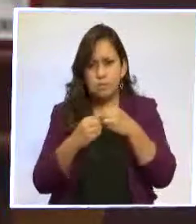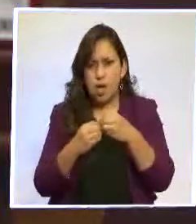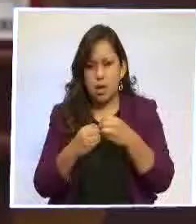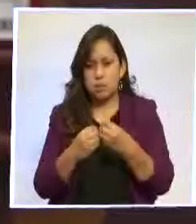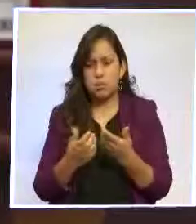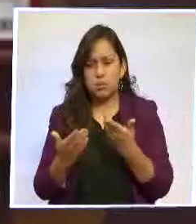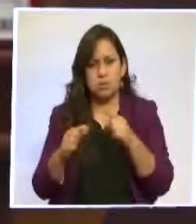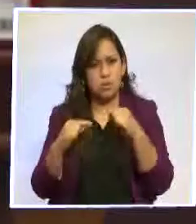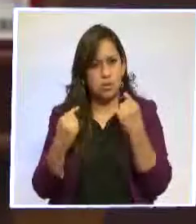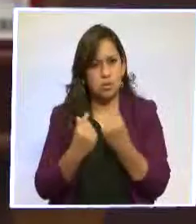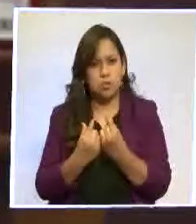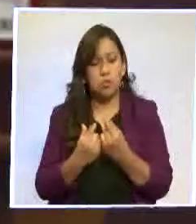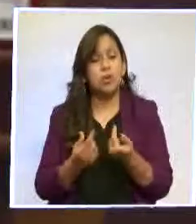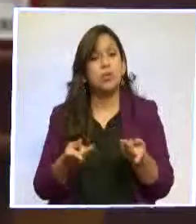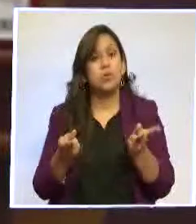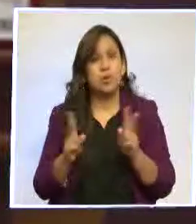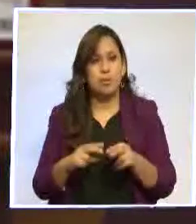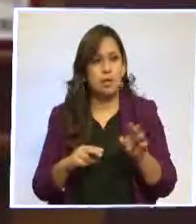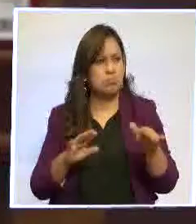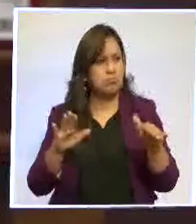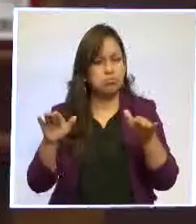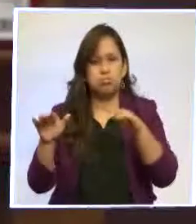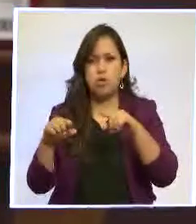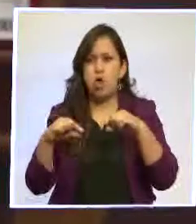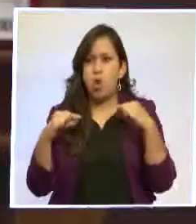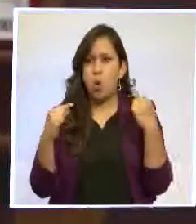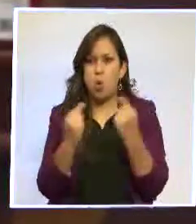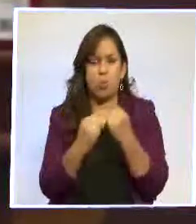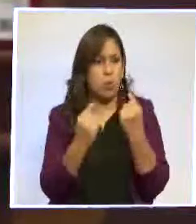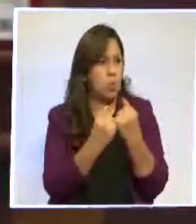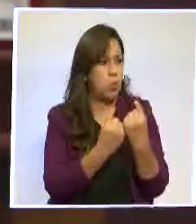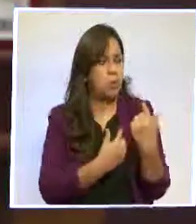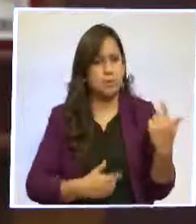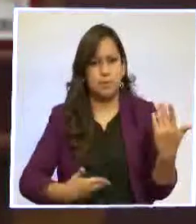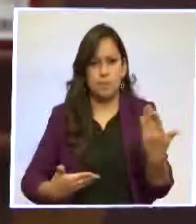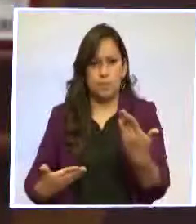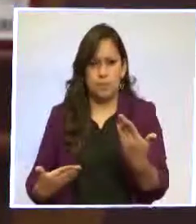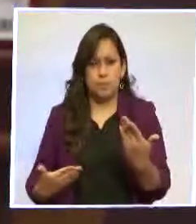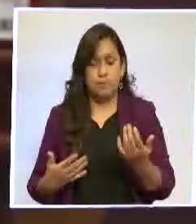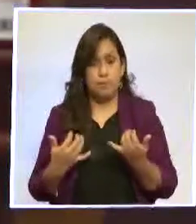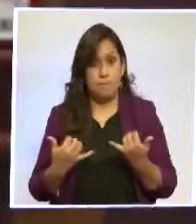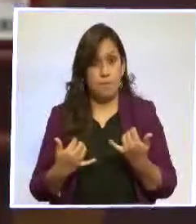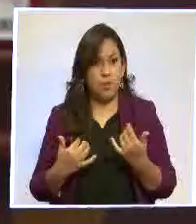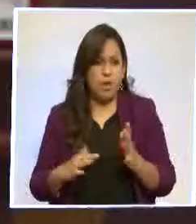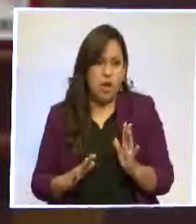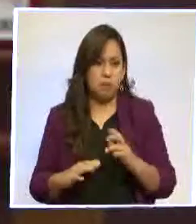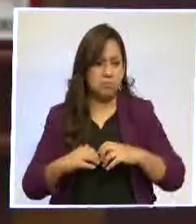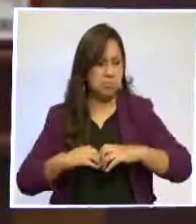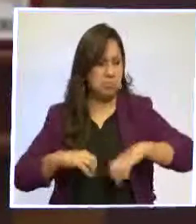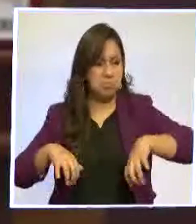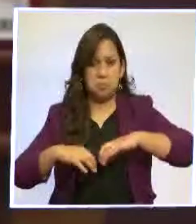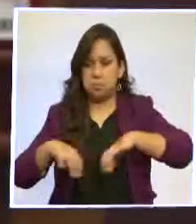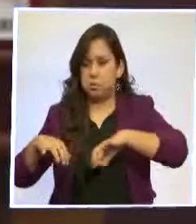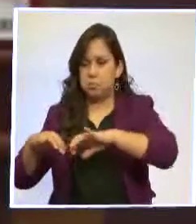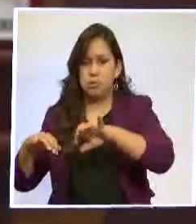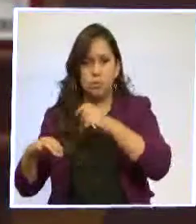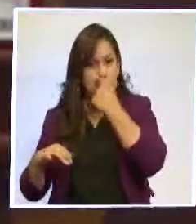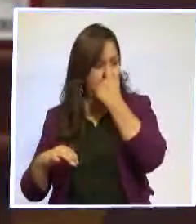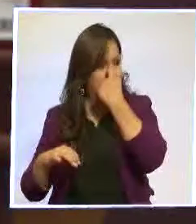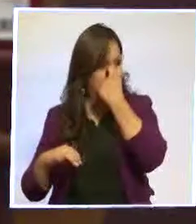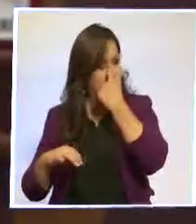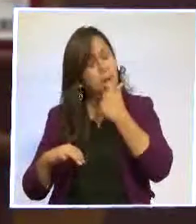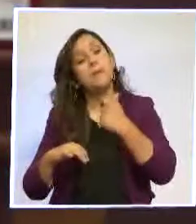creo que es una llamada de atención también a todos los partidos y movimientos políticos. El momento que se separan, digamos, de su raigambre